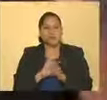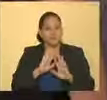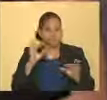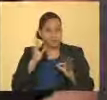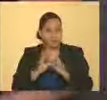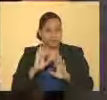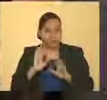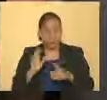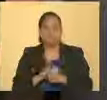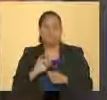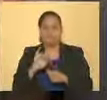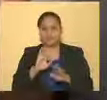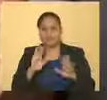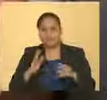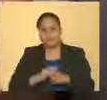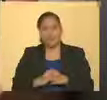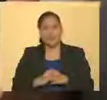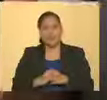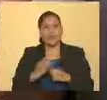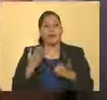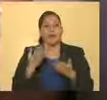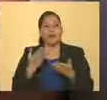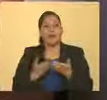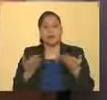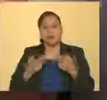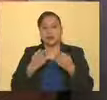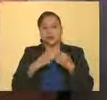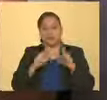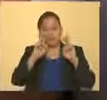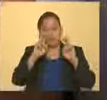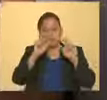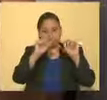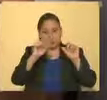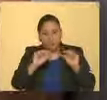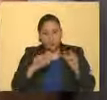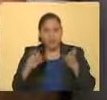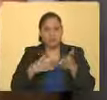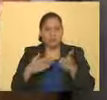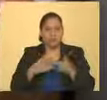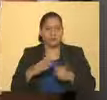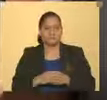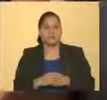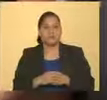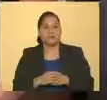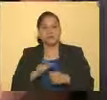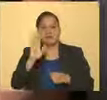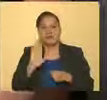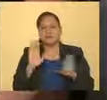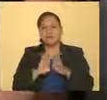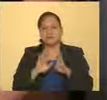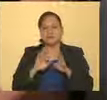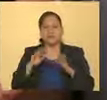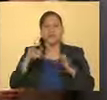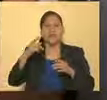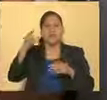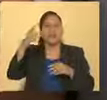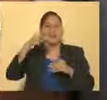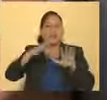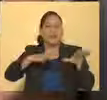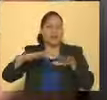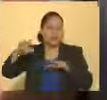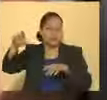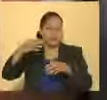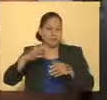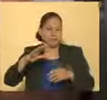¿Ya está listísimos? ¿Listo? Yo ya estoy más que lista. Vámonos con nuestros ingredientes para nuestra primera receta. Va que va. Es como tipo mediterráneo. Va a ser